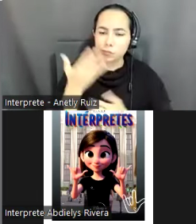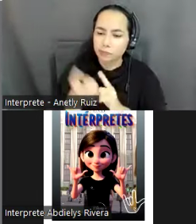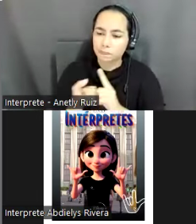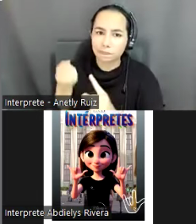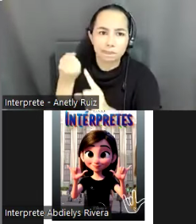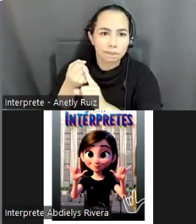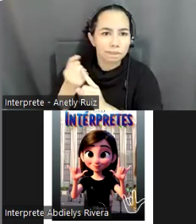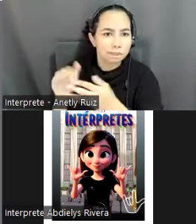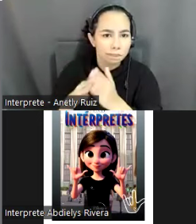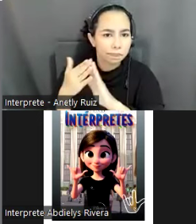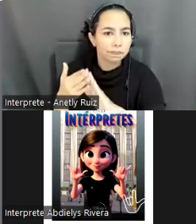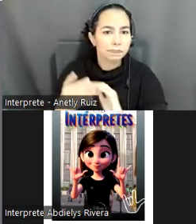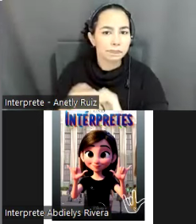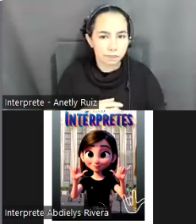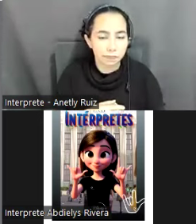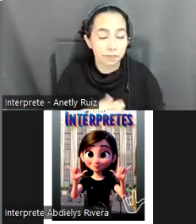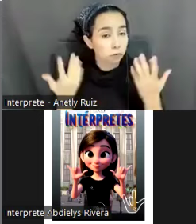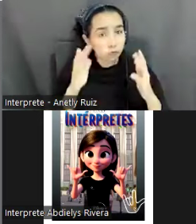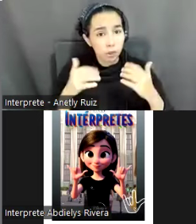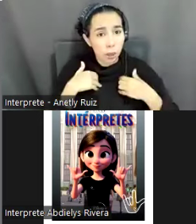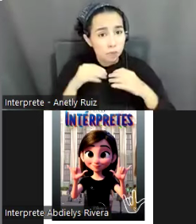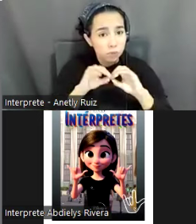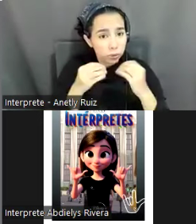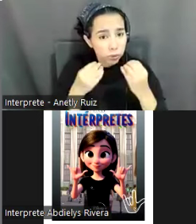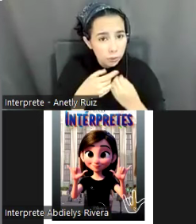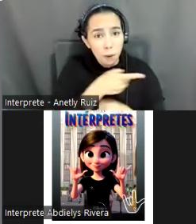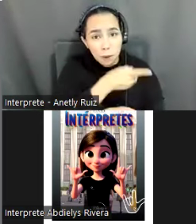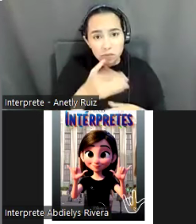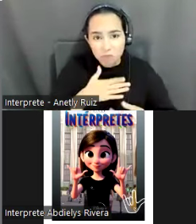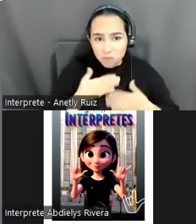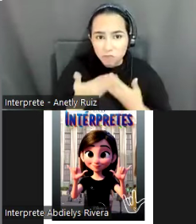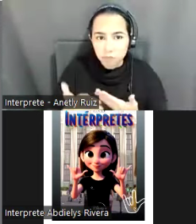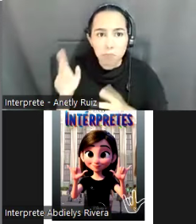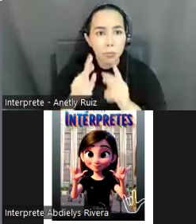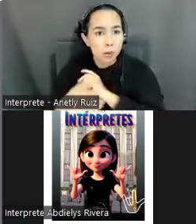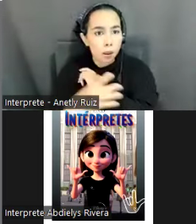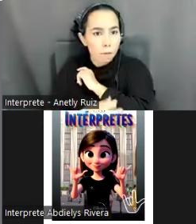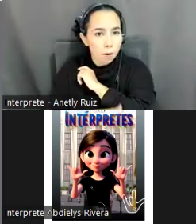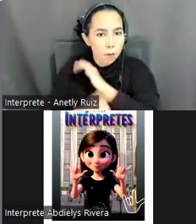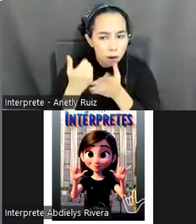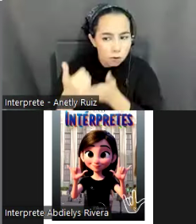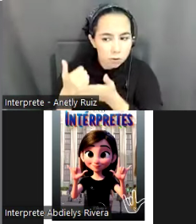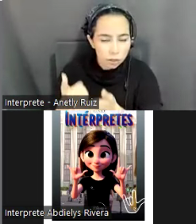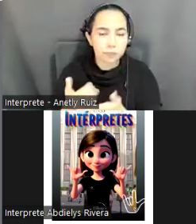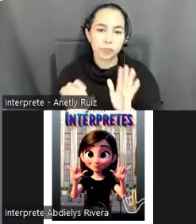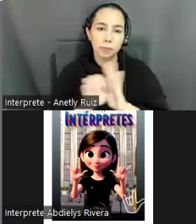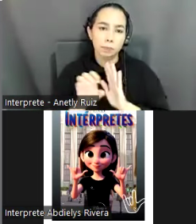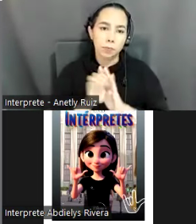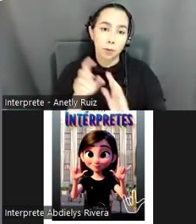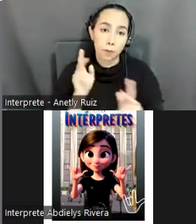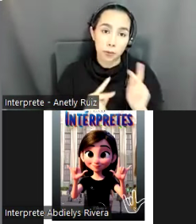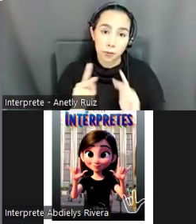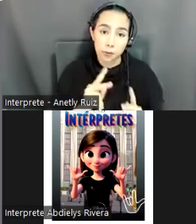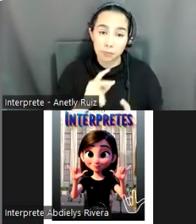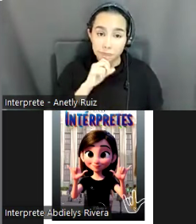lucro que ya lo hacen, en comunidades de bajos recursos. En este caso mencionan pacientes de 71 años de bajos recursos en el